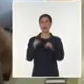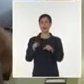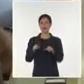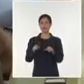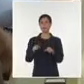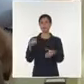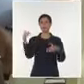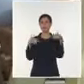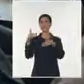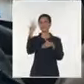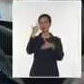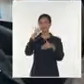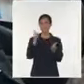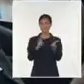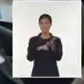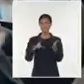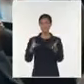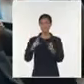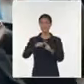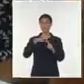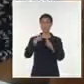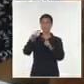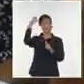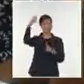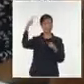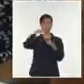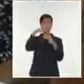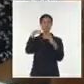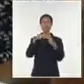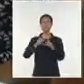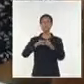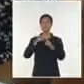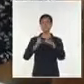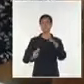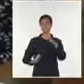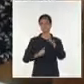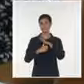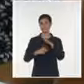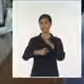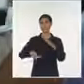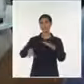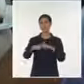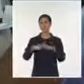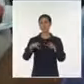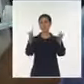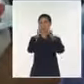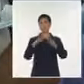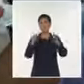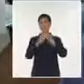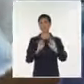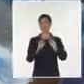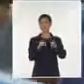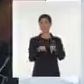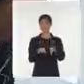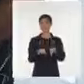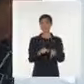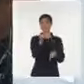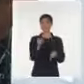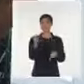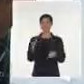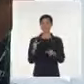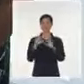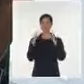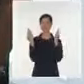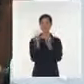en ciencias Diana Sedalyanes, rectora de la universidad, profesores de las diferentes facultades, graduados y familiares.